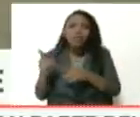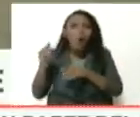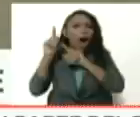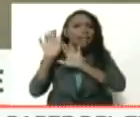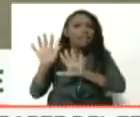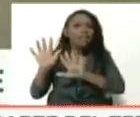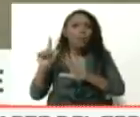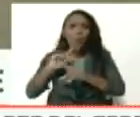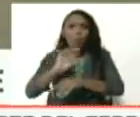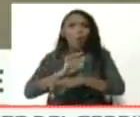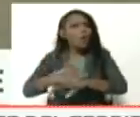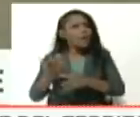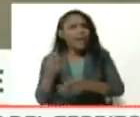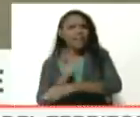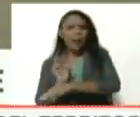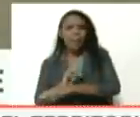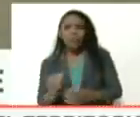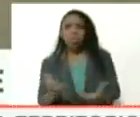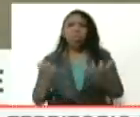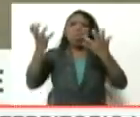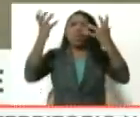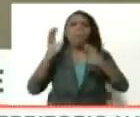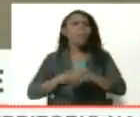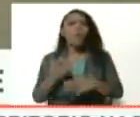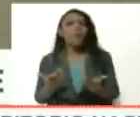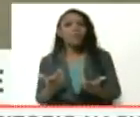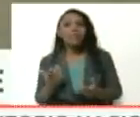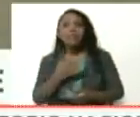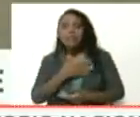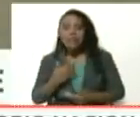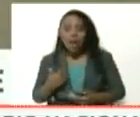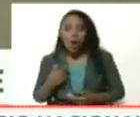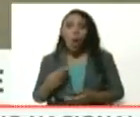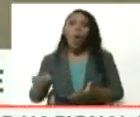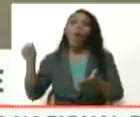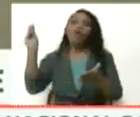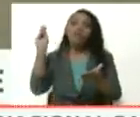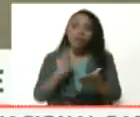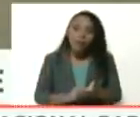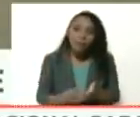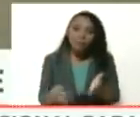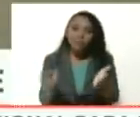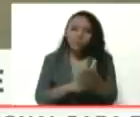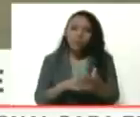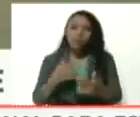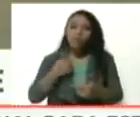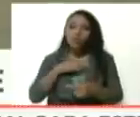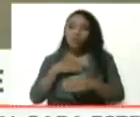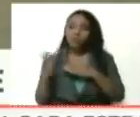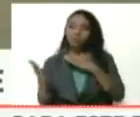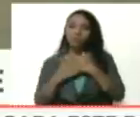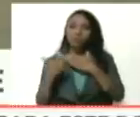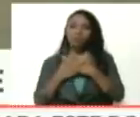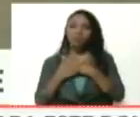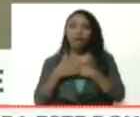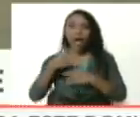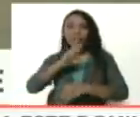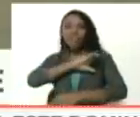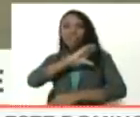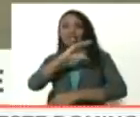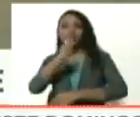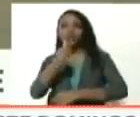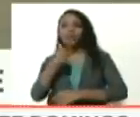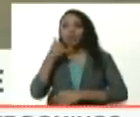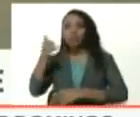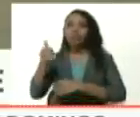tan rápidamente. Quiero volverlo a destacar, cuando nos enteramos, porque inmediatamente el director